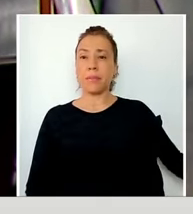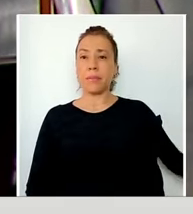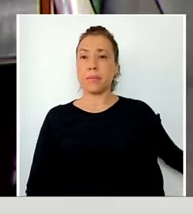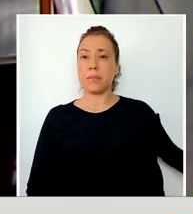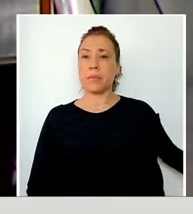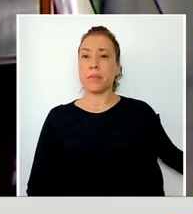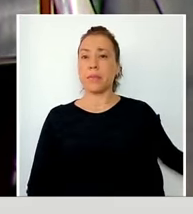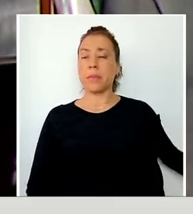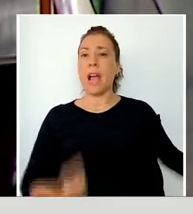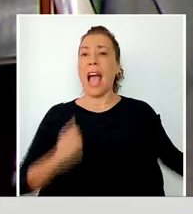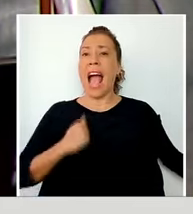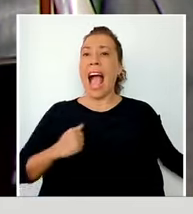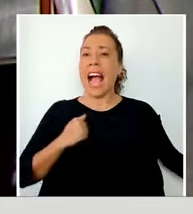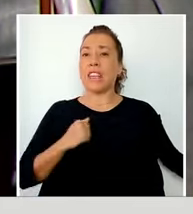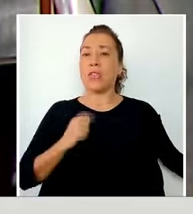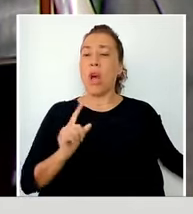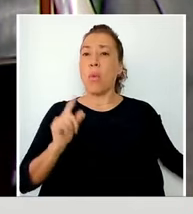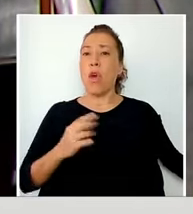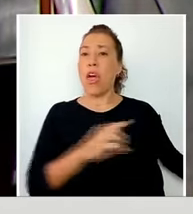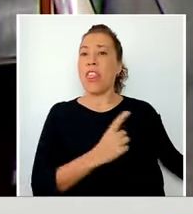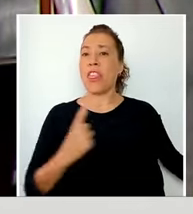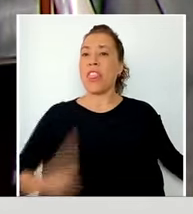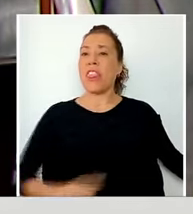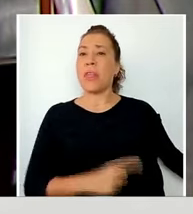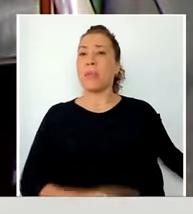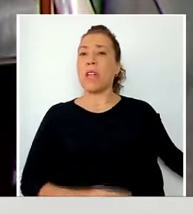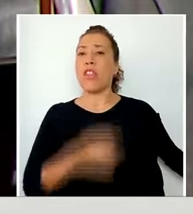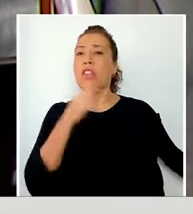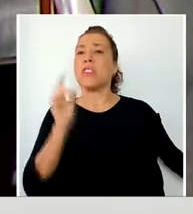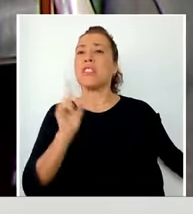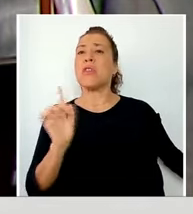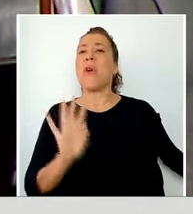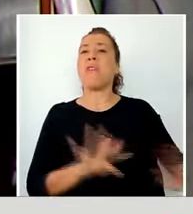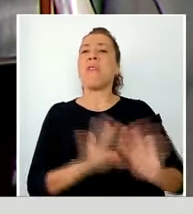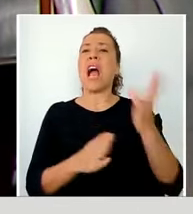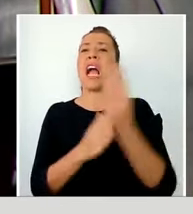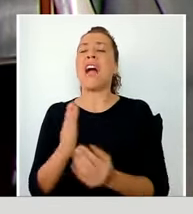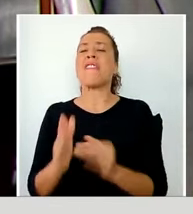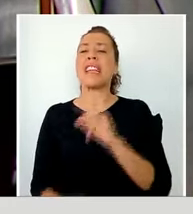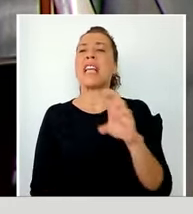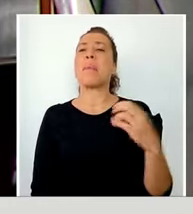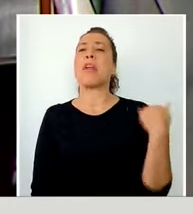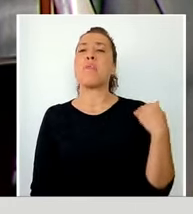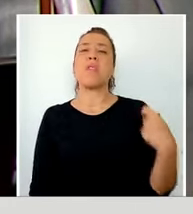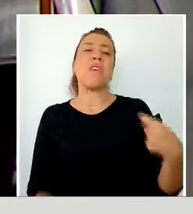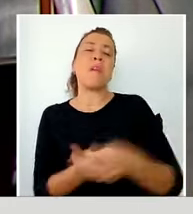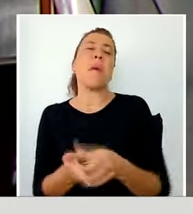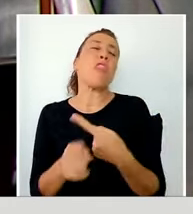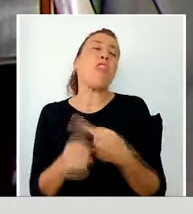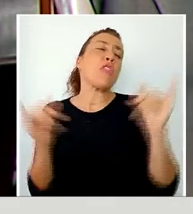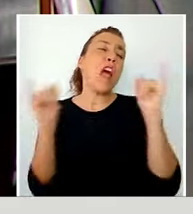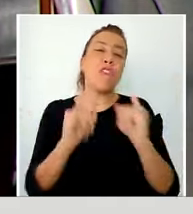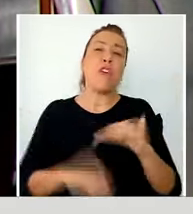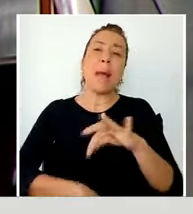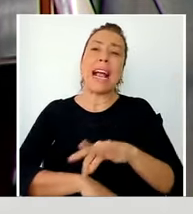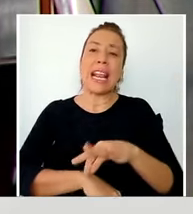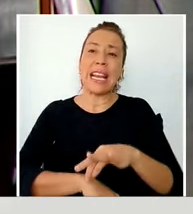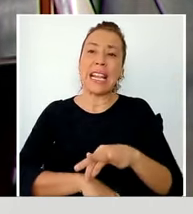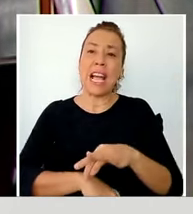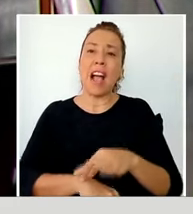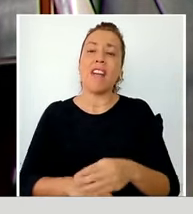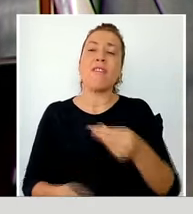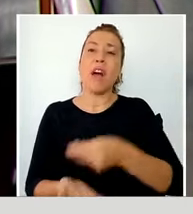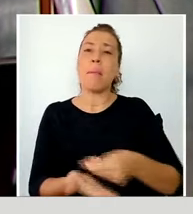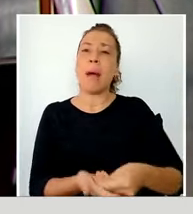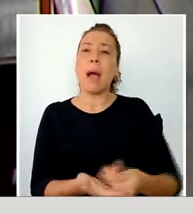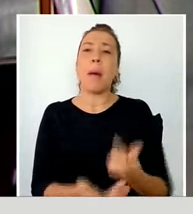de algunos diputados que dicen no que que desaparezcan la bisagra da lo mismo se financiará de alguna manera la clínica se financiará con con la plata